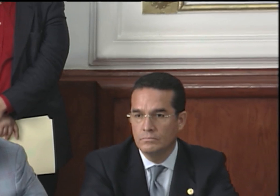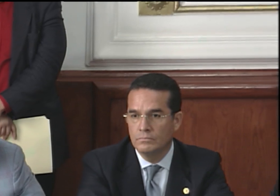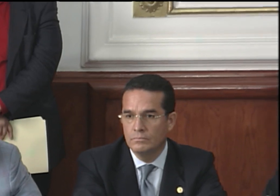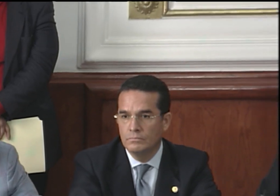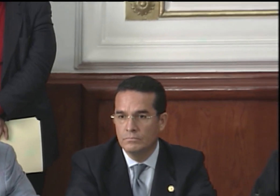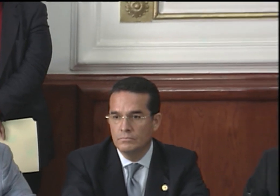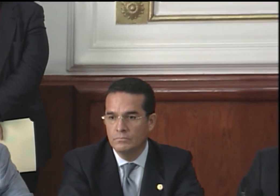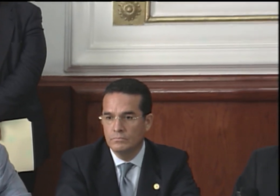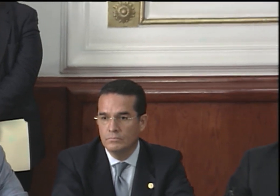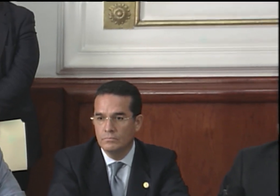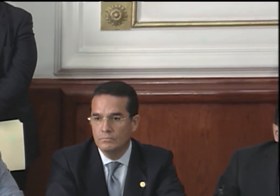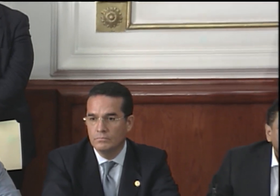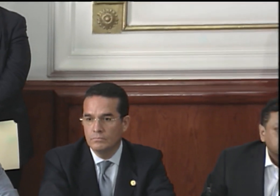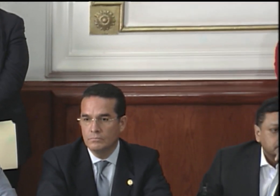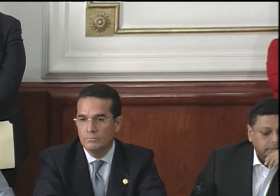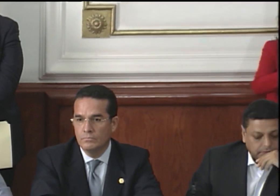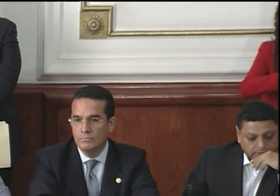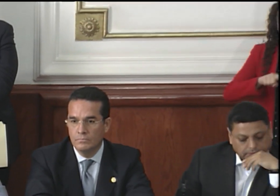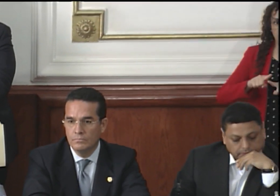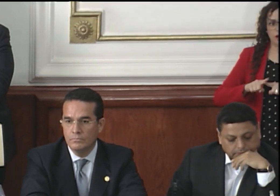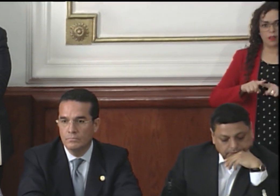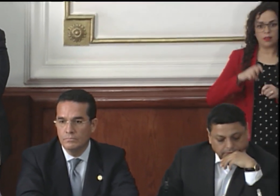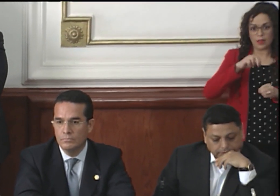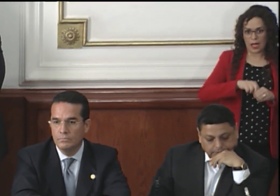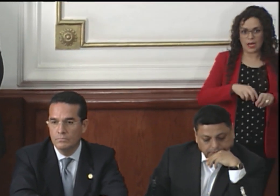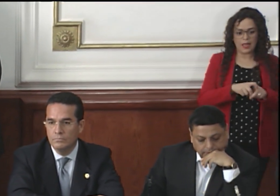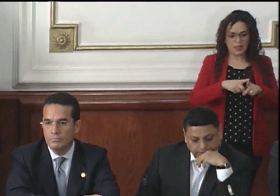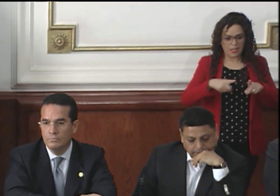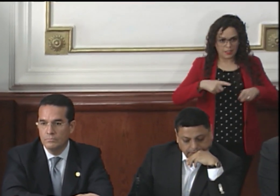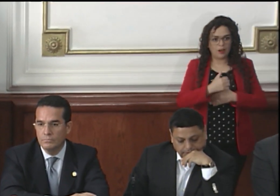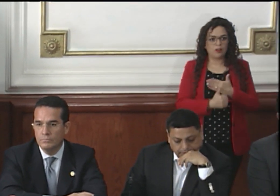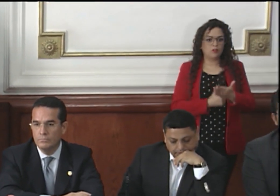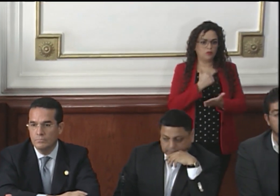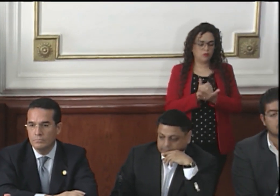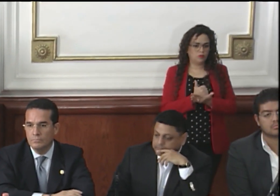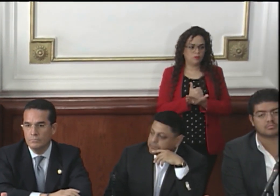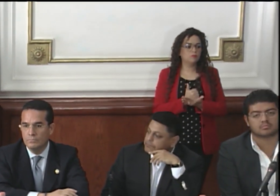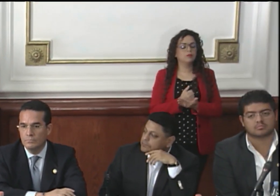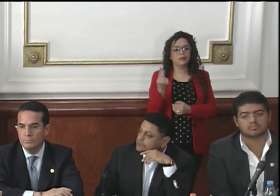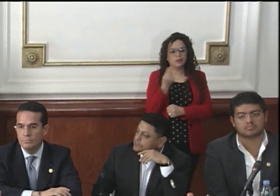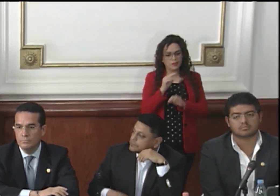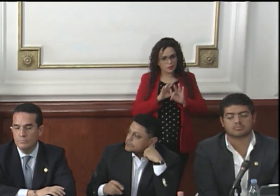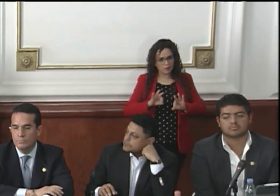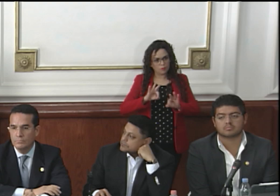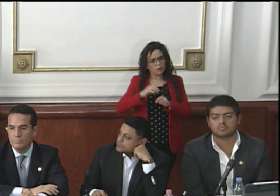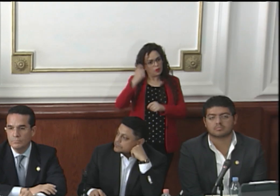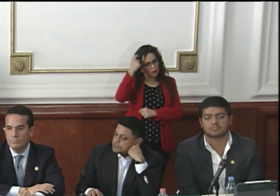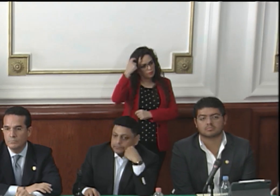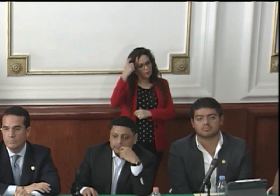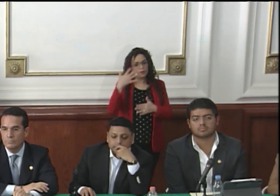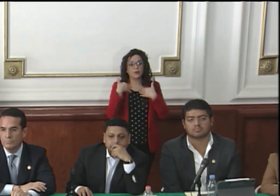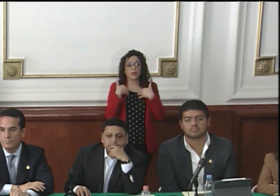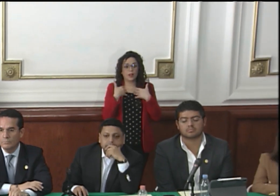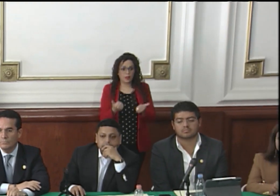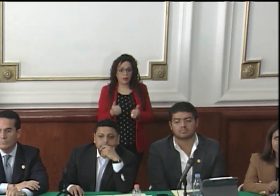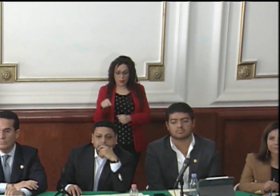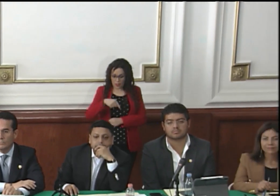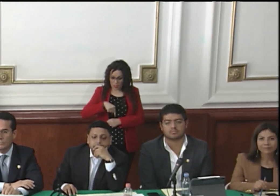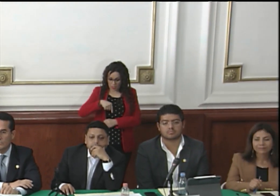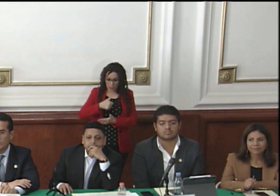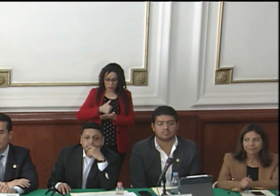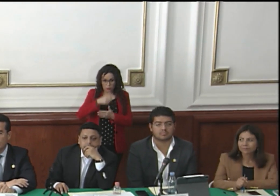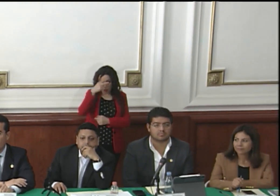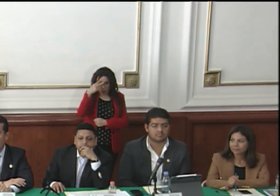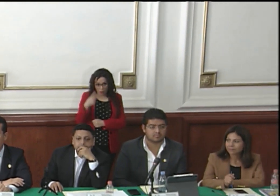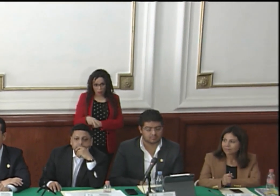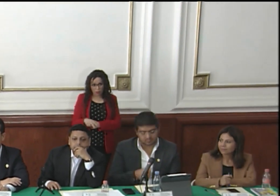las autoridades involucradas en el desarrollo urbano, pues tengan esta conciencia de que estamos en una zona sísmica, que no